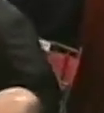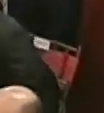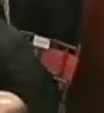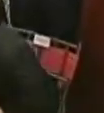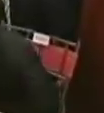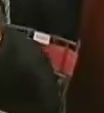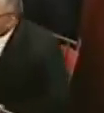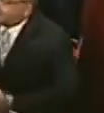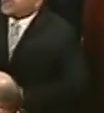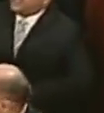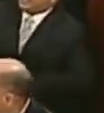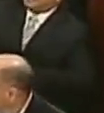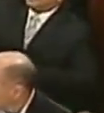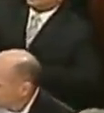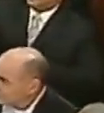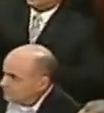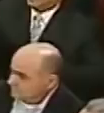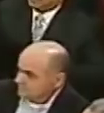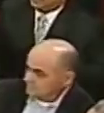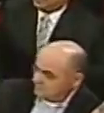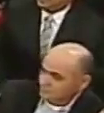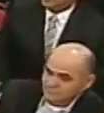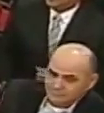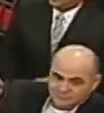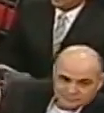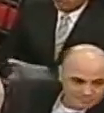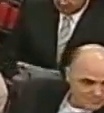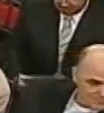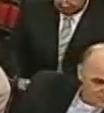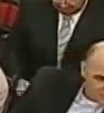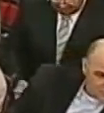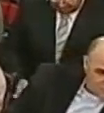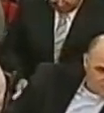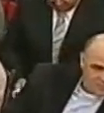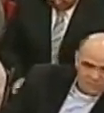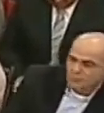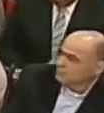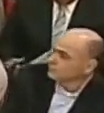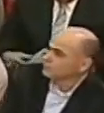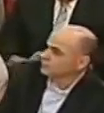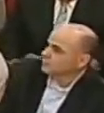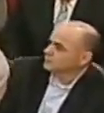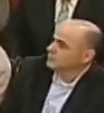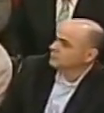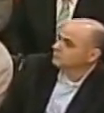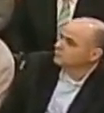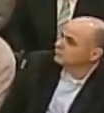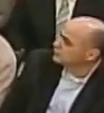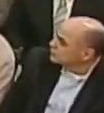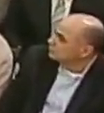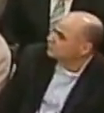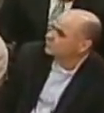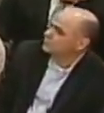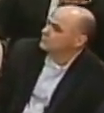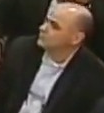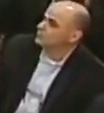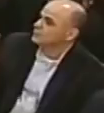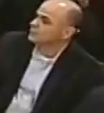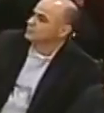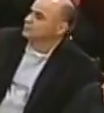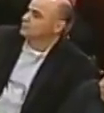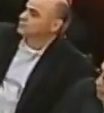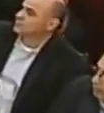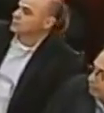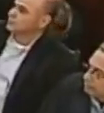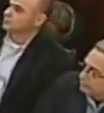una armonía real y un trabajo permanente enfocado en las necesidades del pueblo